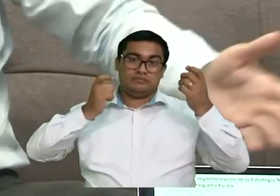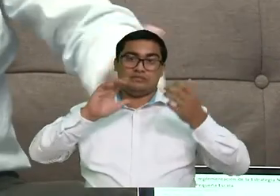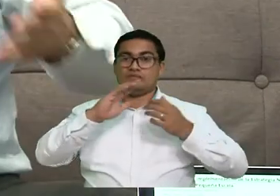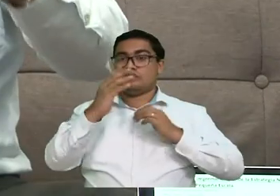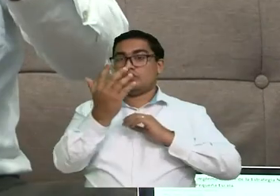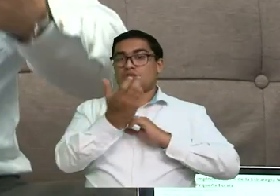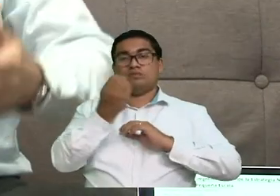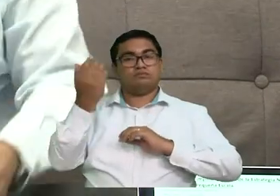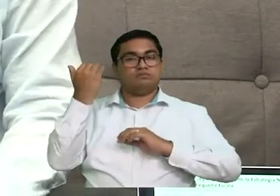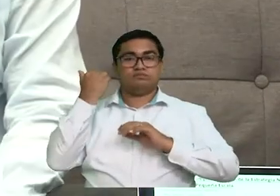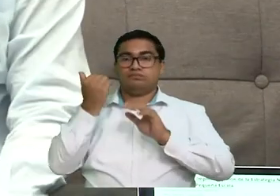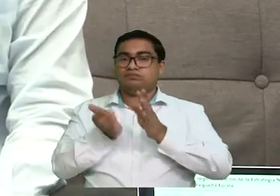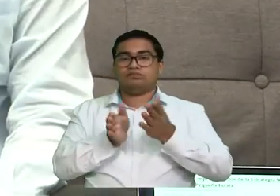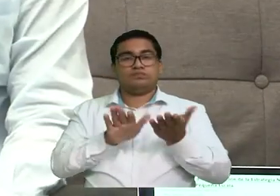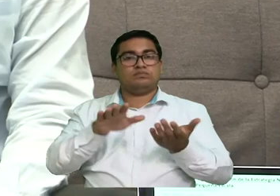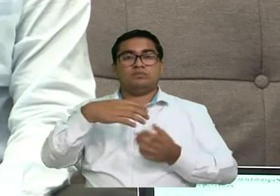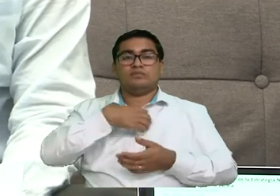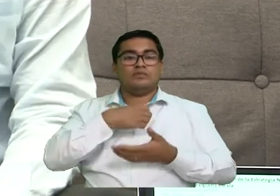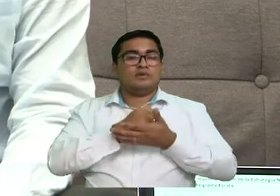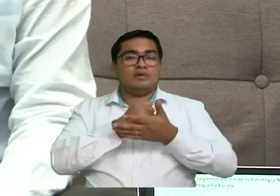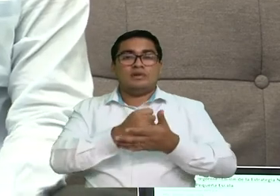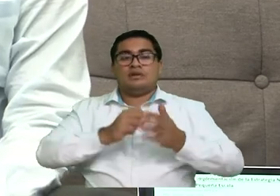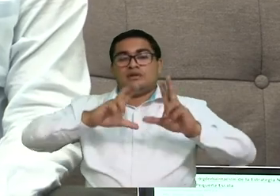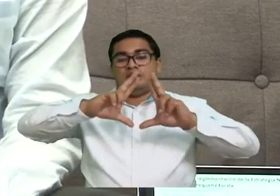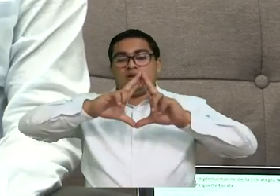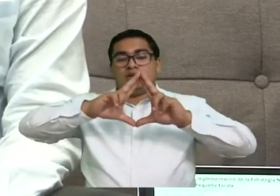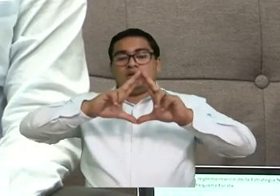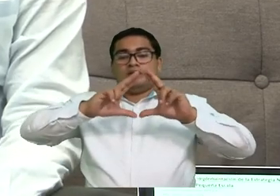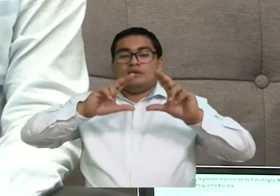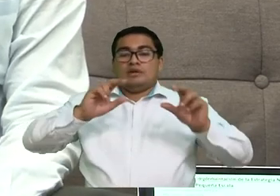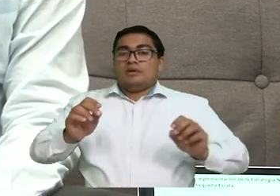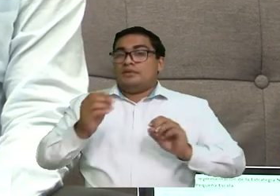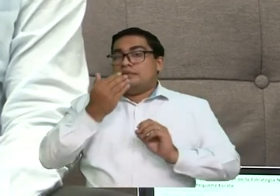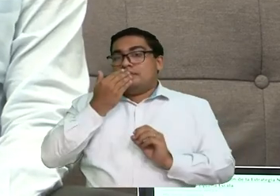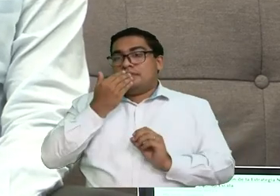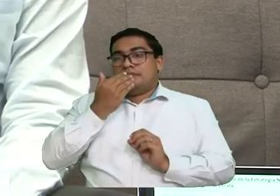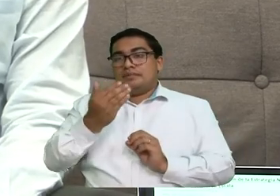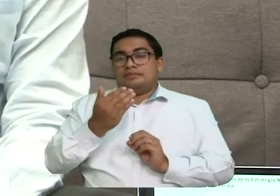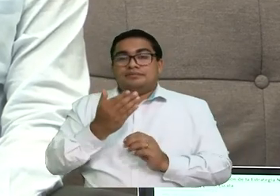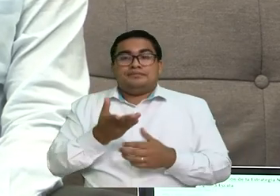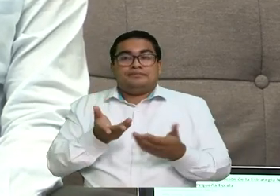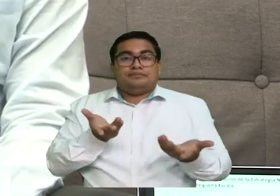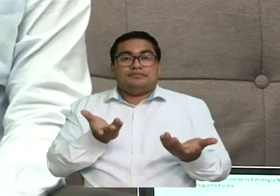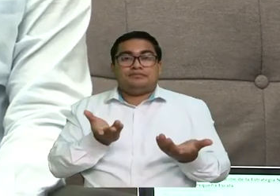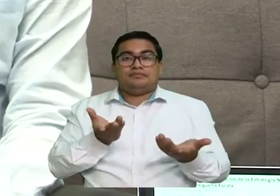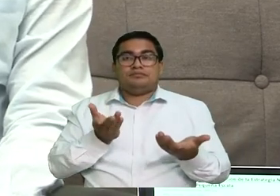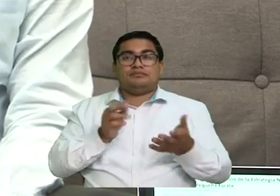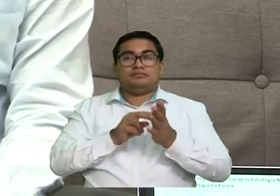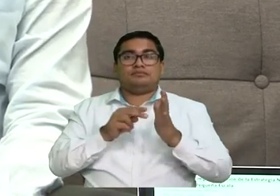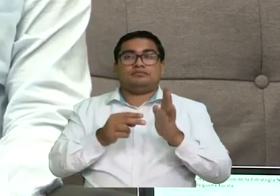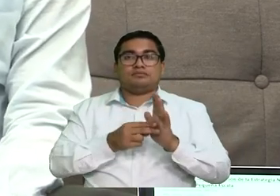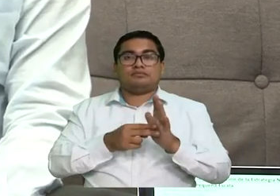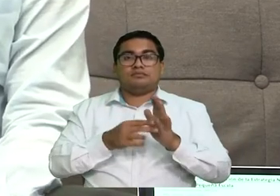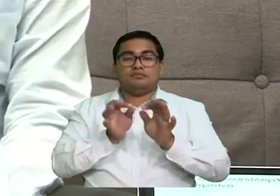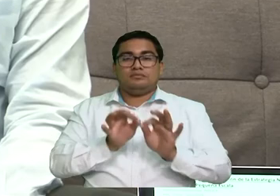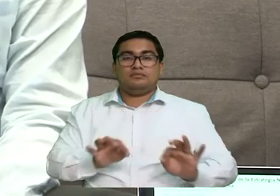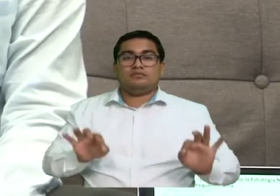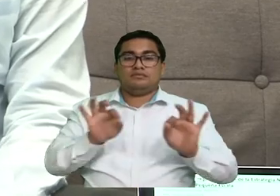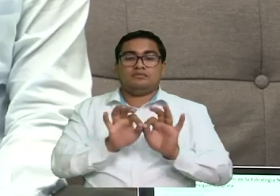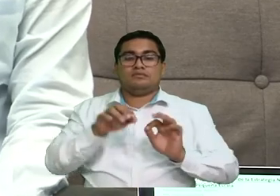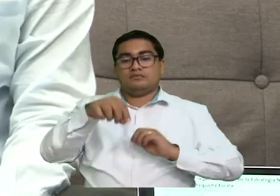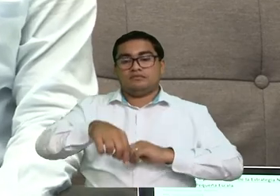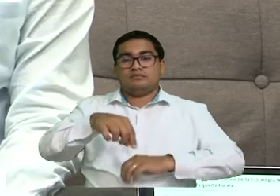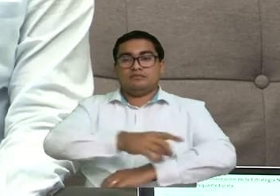los próceres que han contribuido a la construcción de esta patria, y que su expresión máxima hoy por